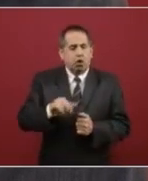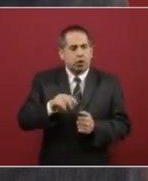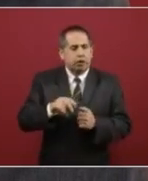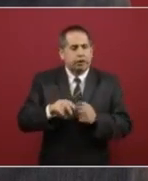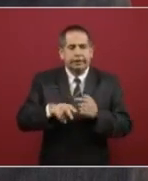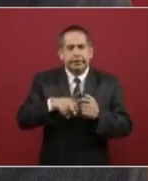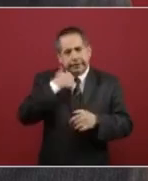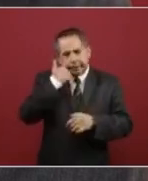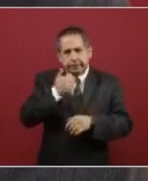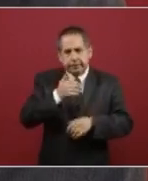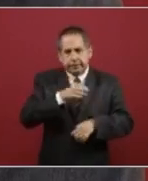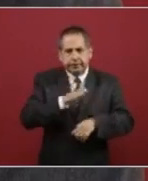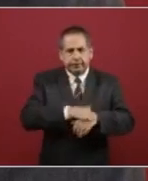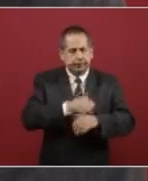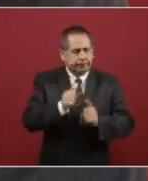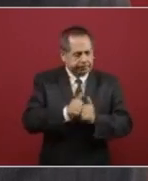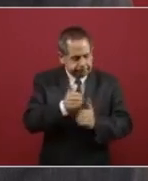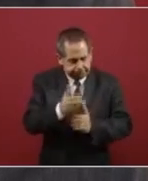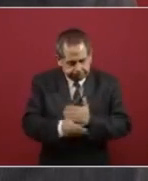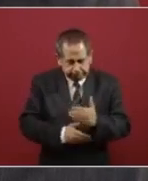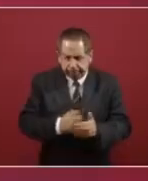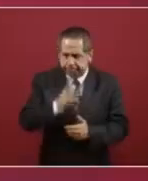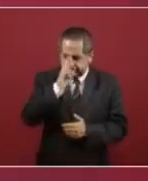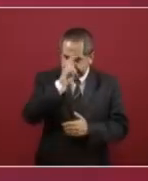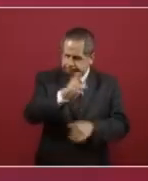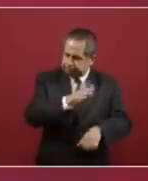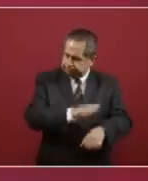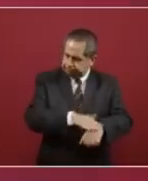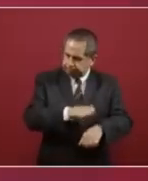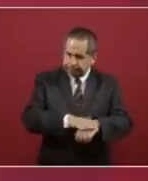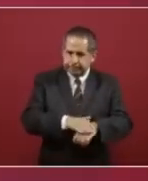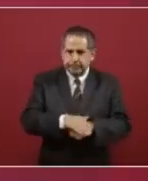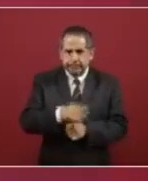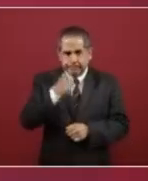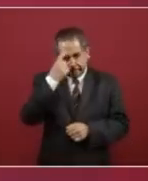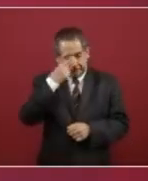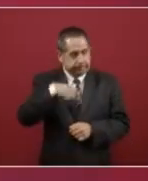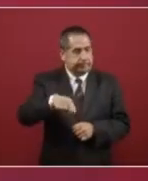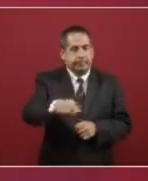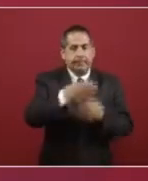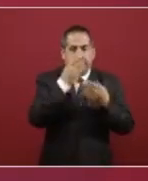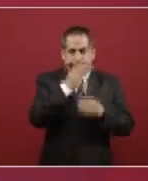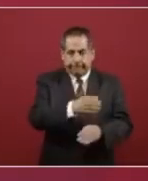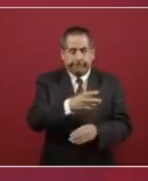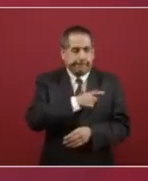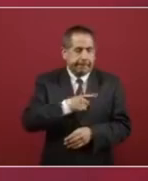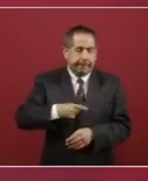convocarlos de manera muy respetuosa a que bajen las comisiones